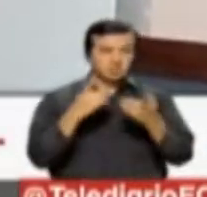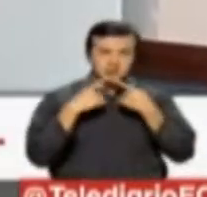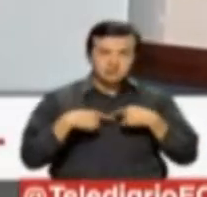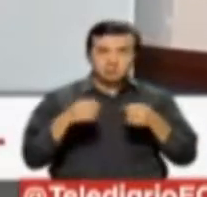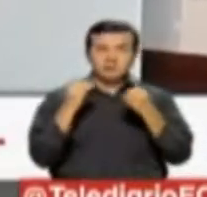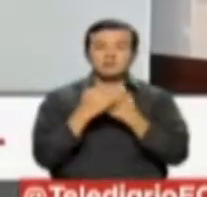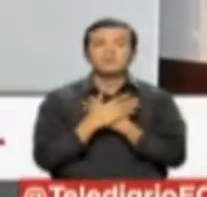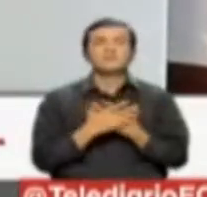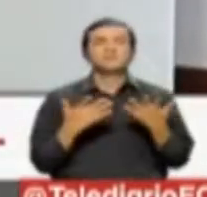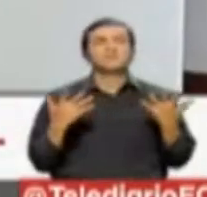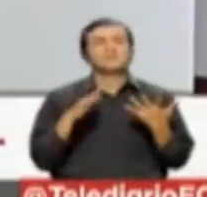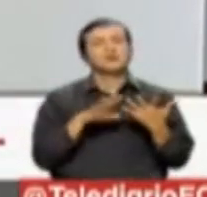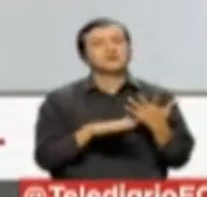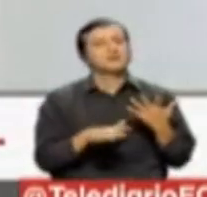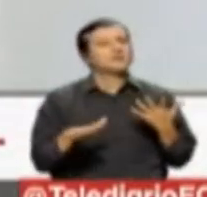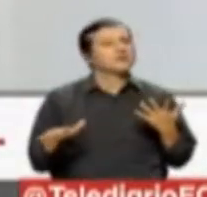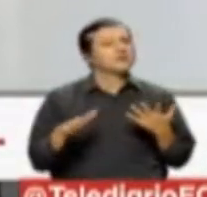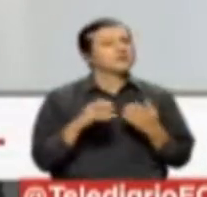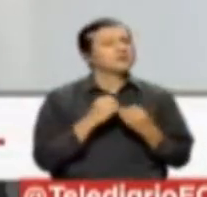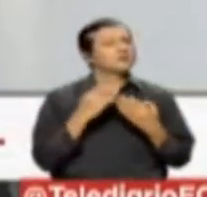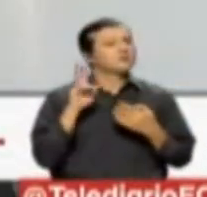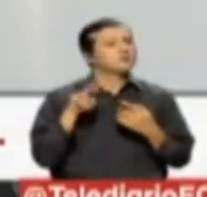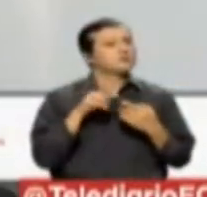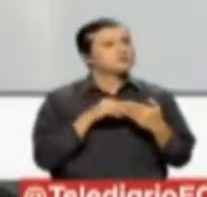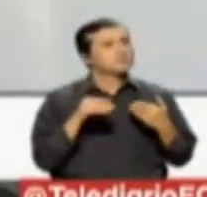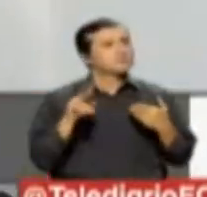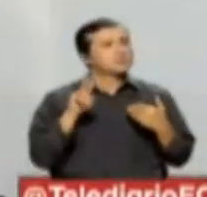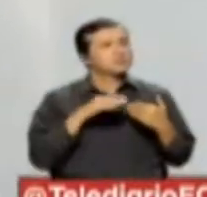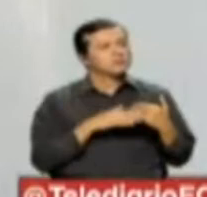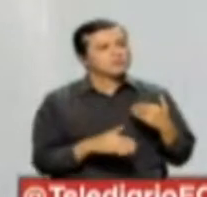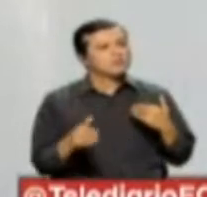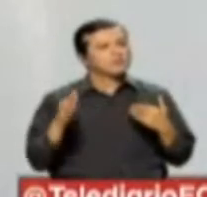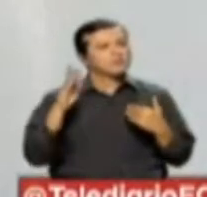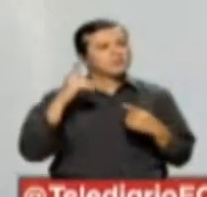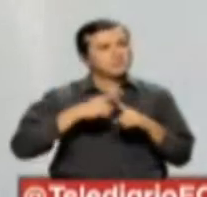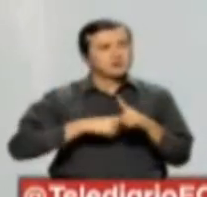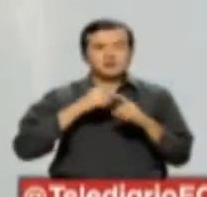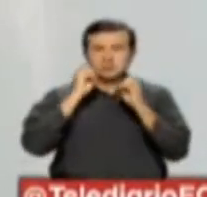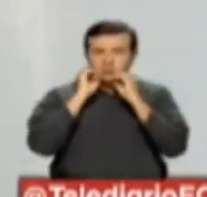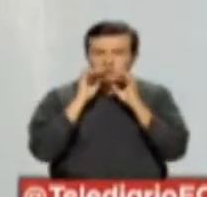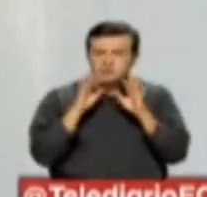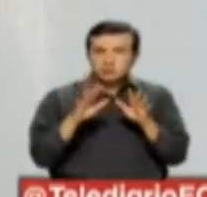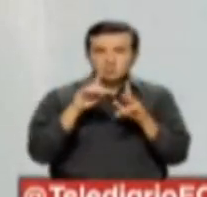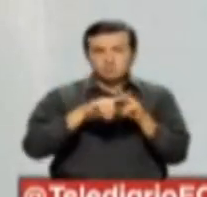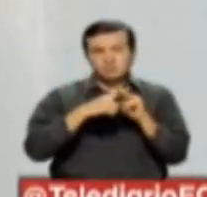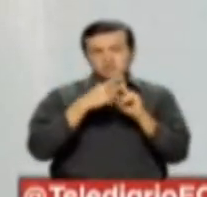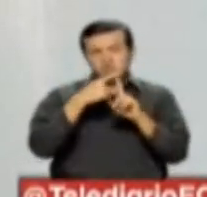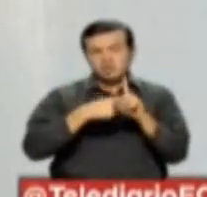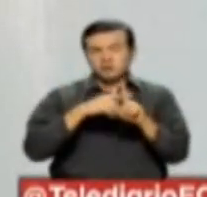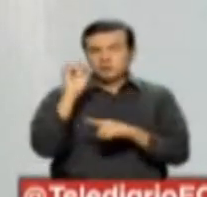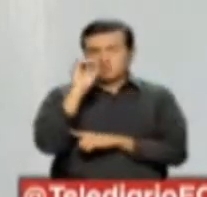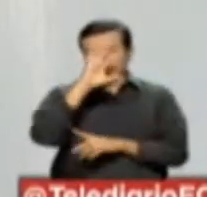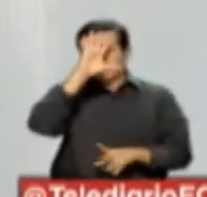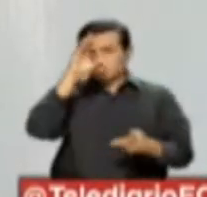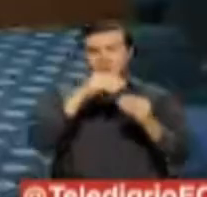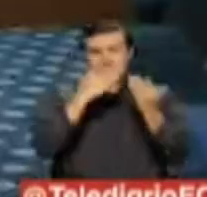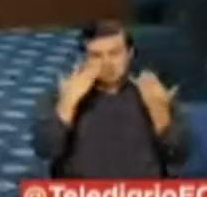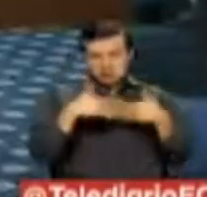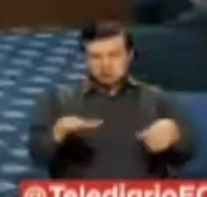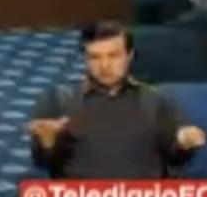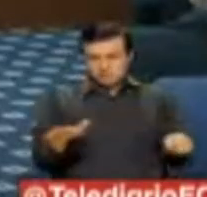en aproximadamente dos meses es decir que a finales del mes de septiembre a inicios del mes de octubre estaremos terminando